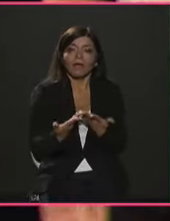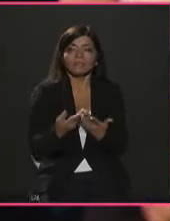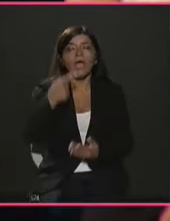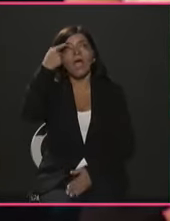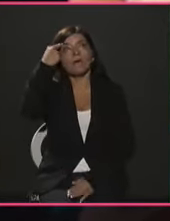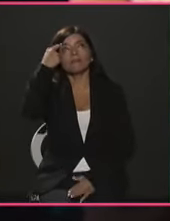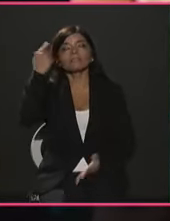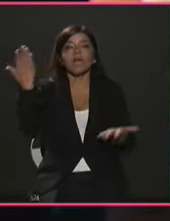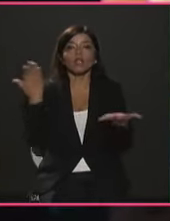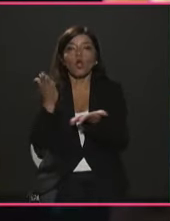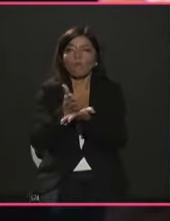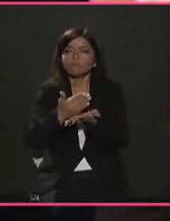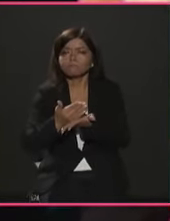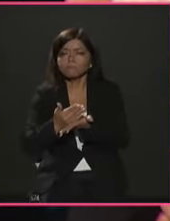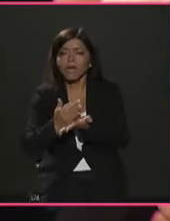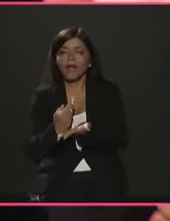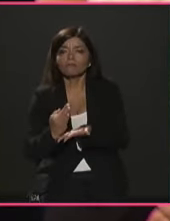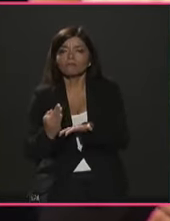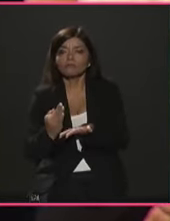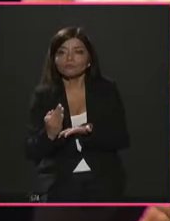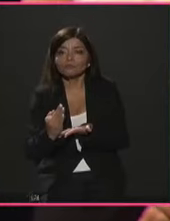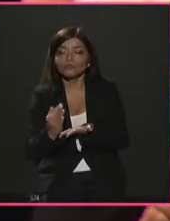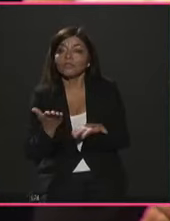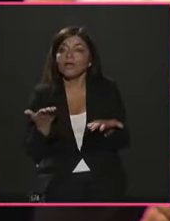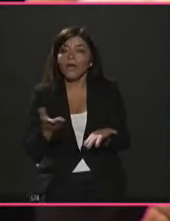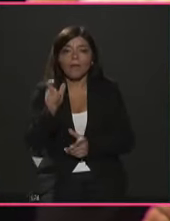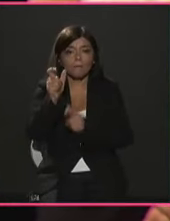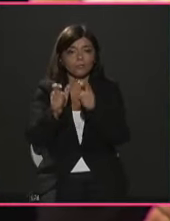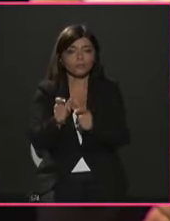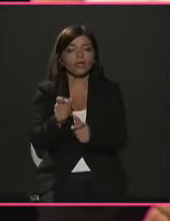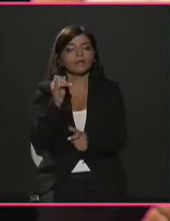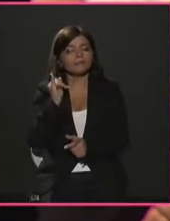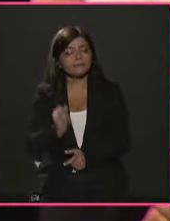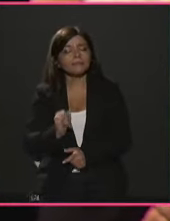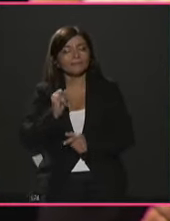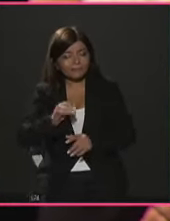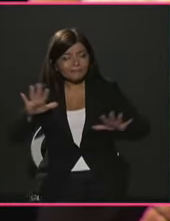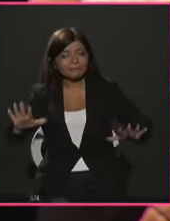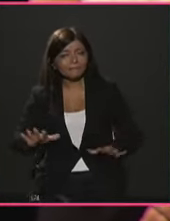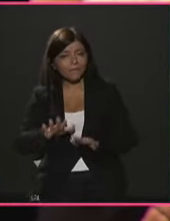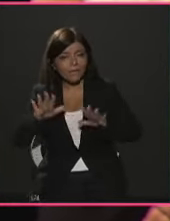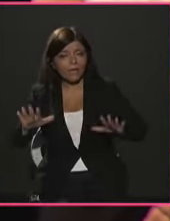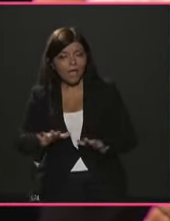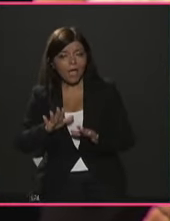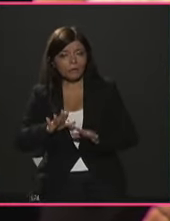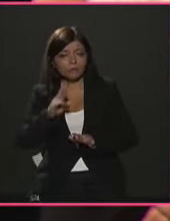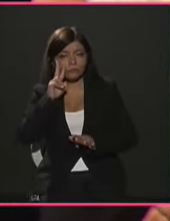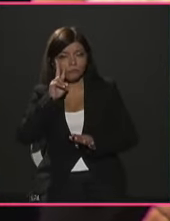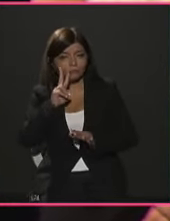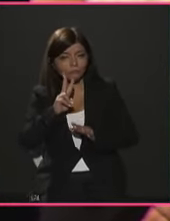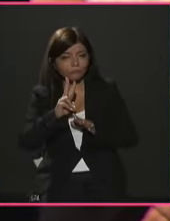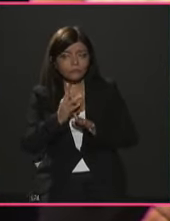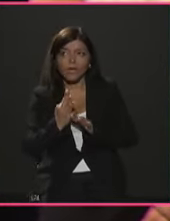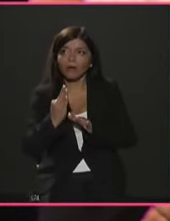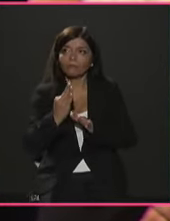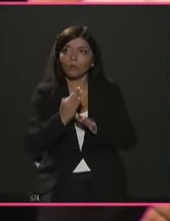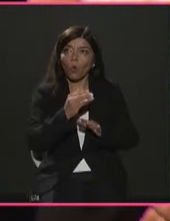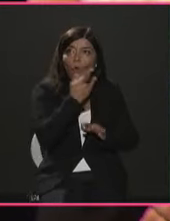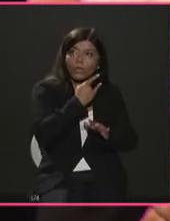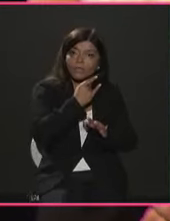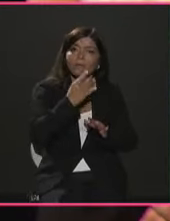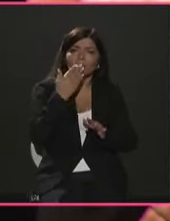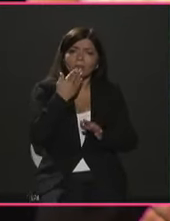pensar estratégicamente el futuro hay gente que está permanentemente empujando a que veamos más allá de la contingencia